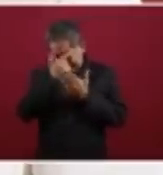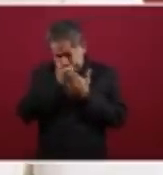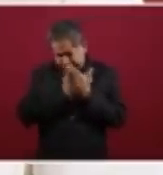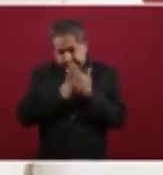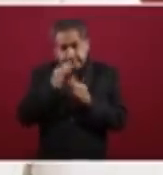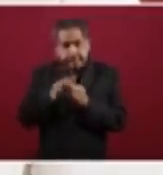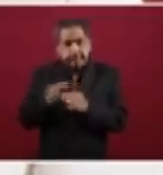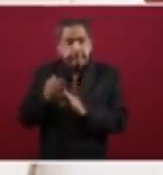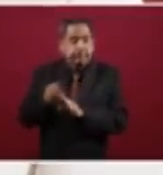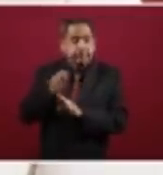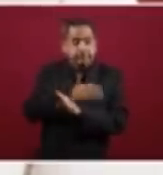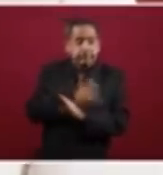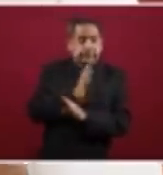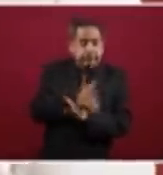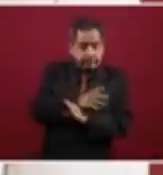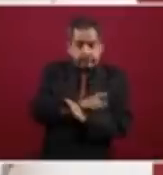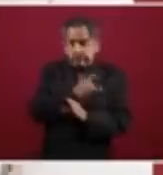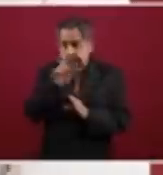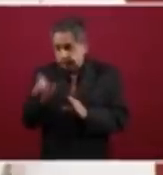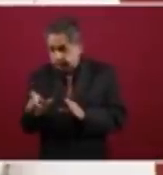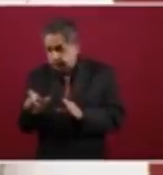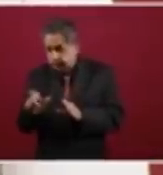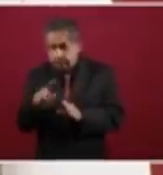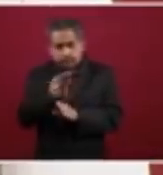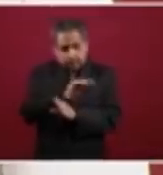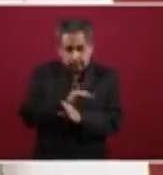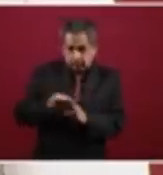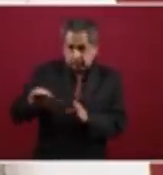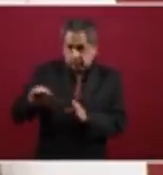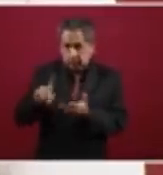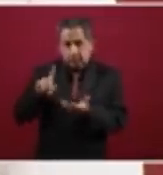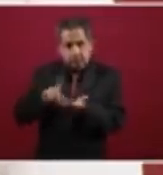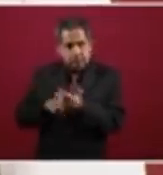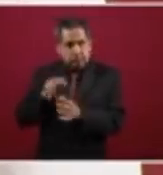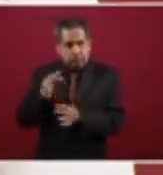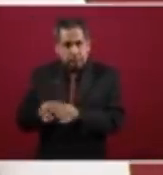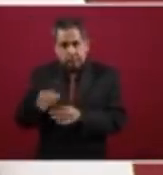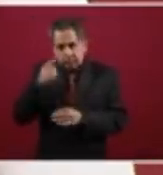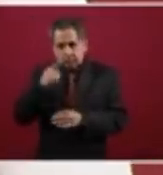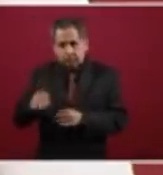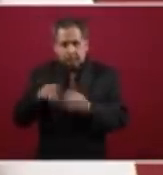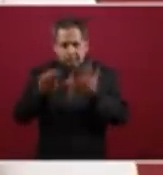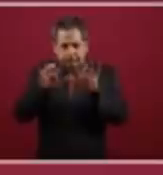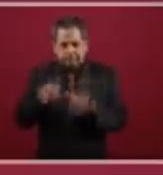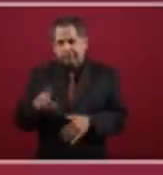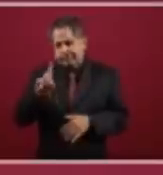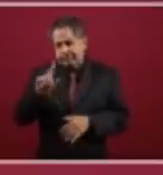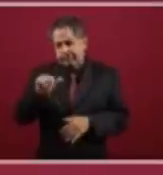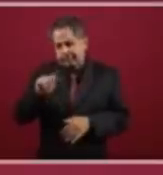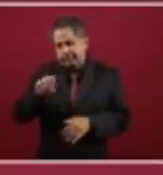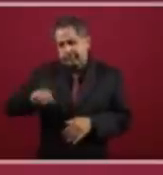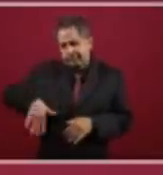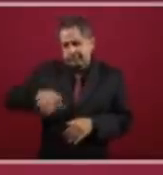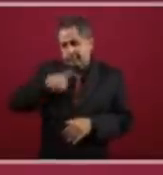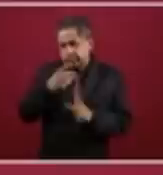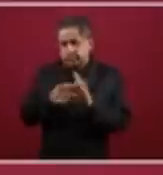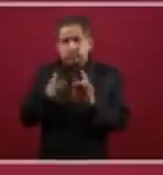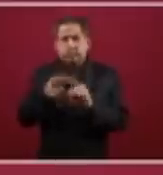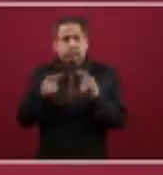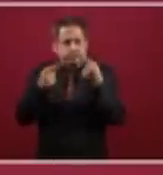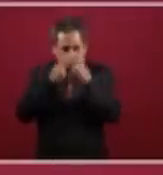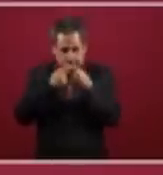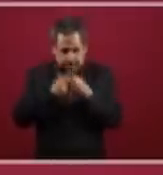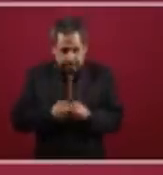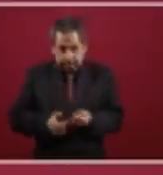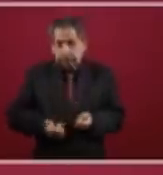ya tenían el apoyo y por la transición, por el tema de las bases de datos que ya comentamos, pudiera haber habido